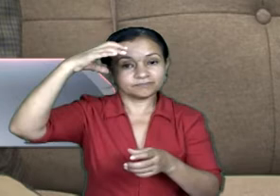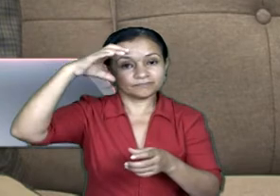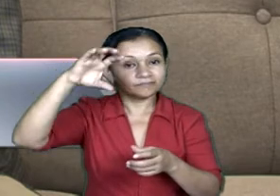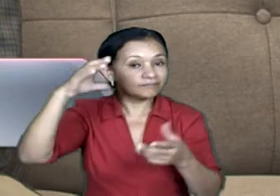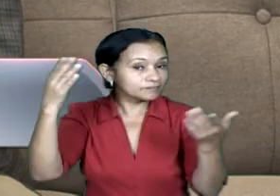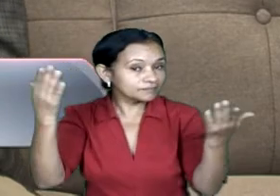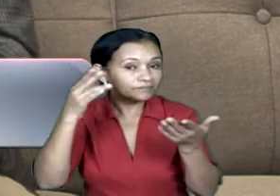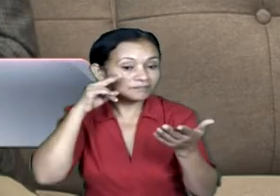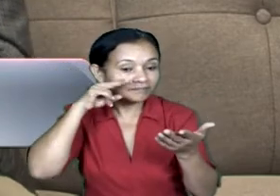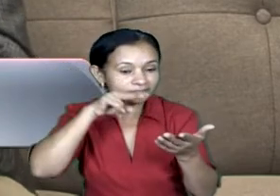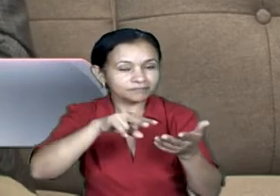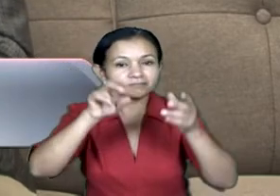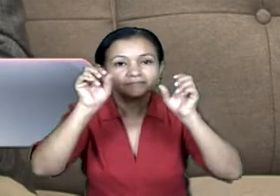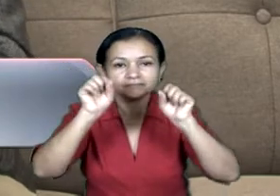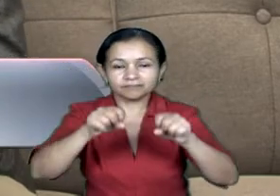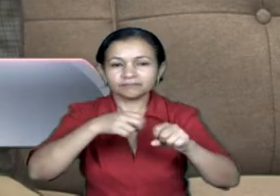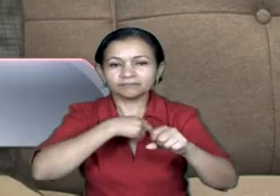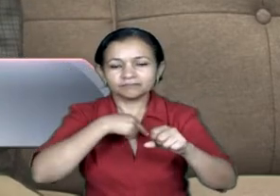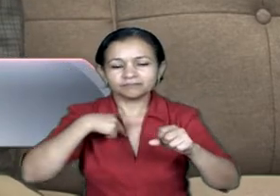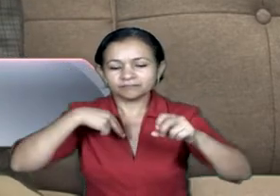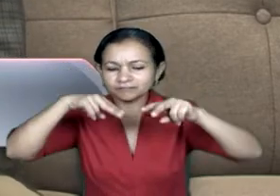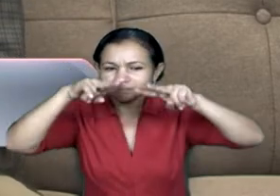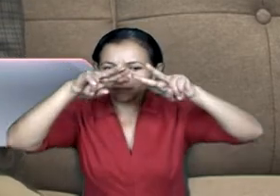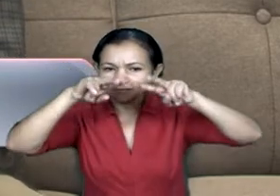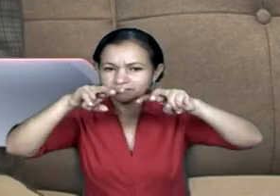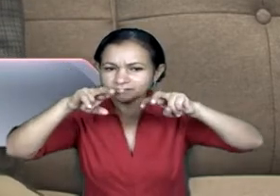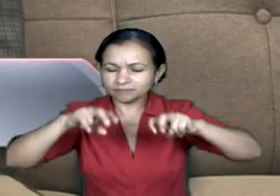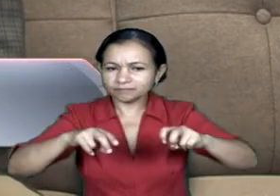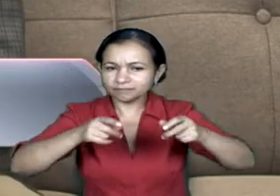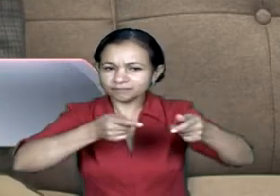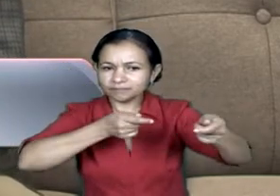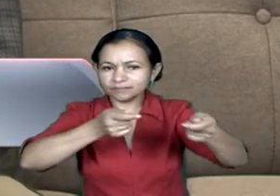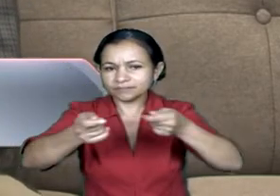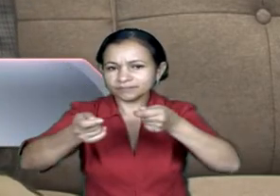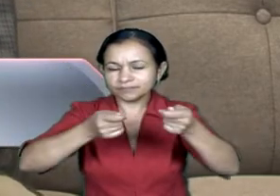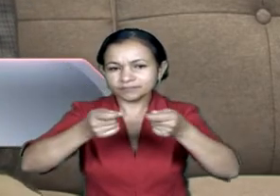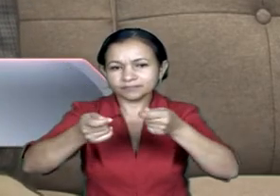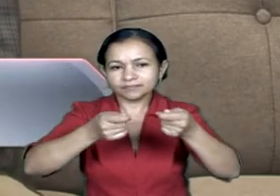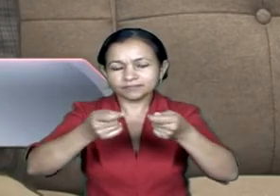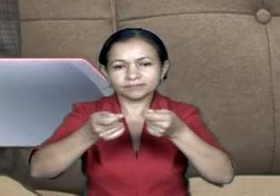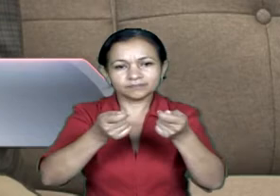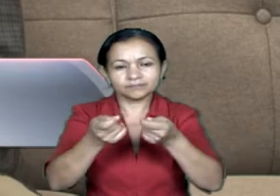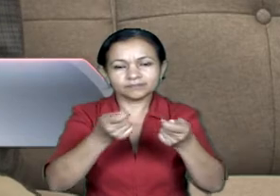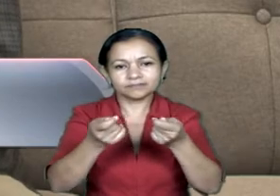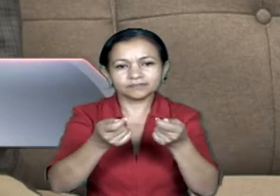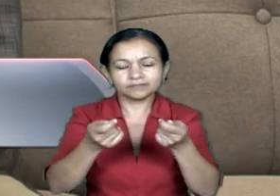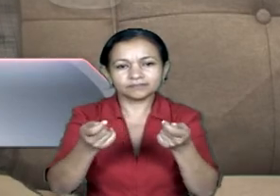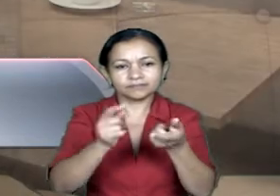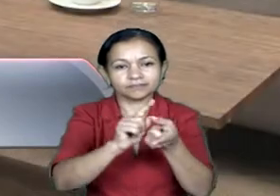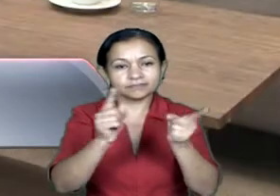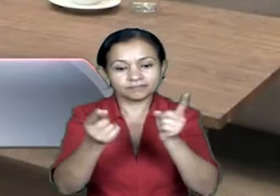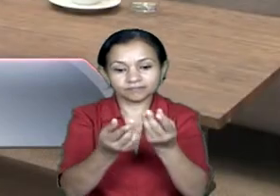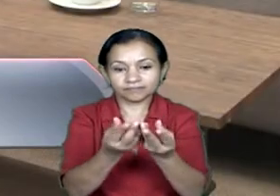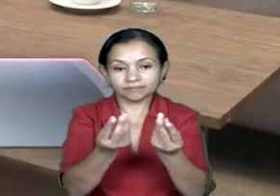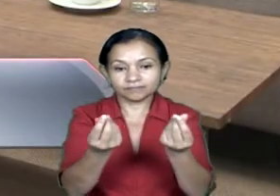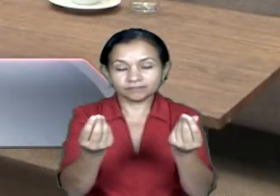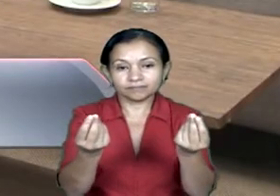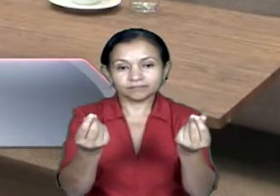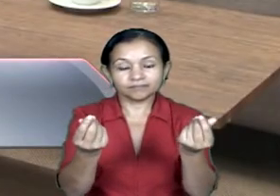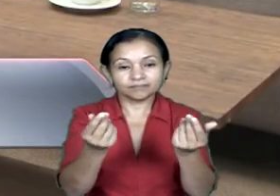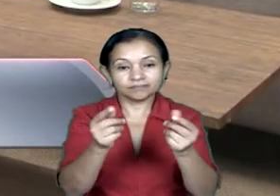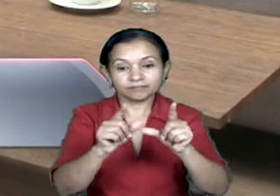entonces se puede hacer análisis, puede controlar el cambio de suero en las zonas